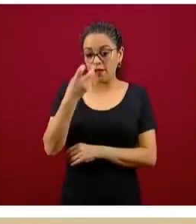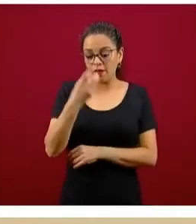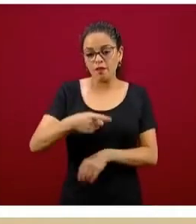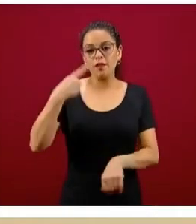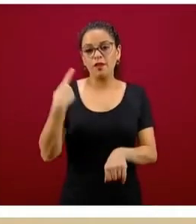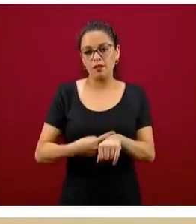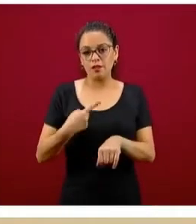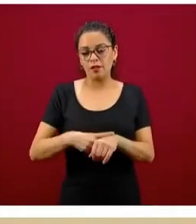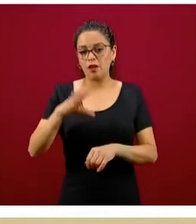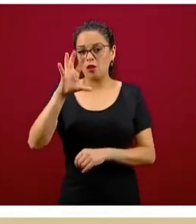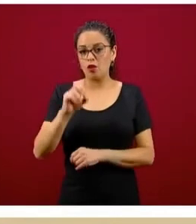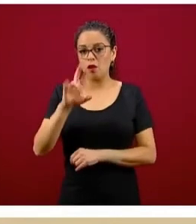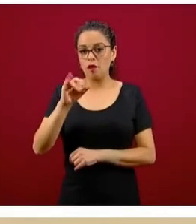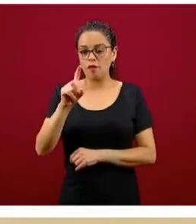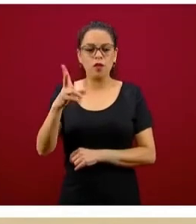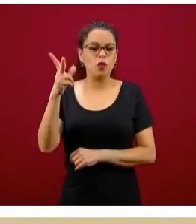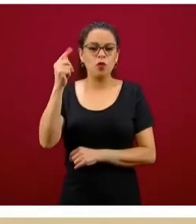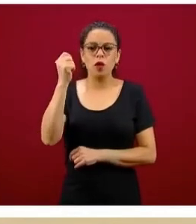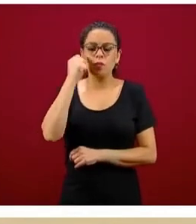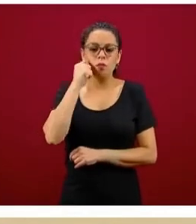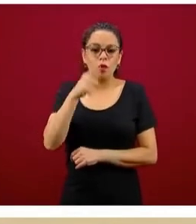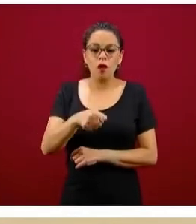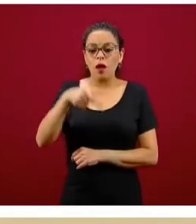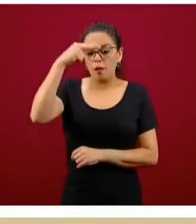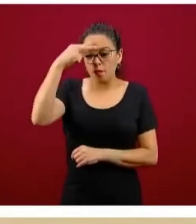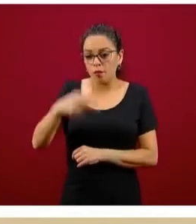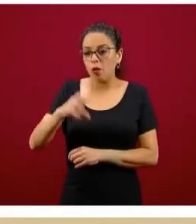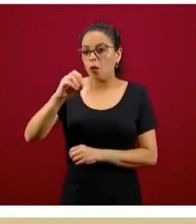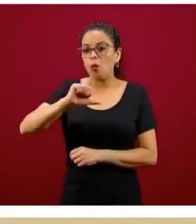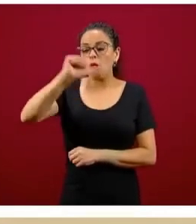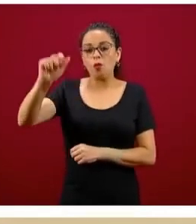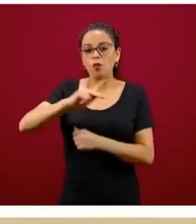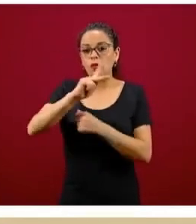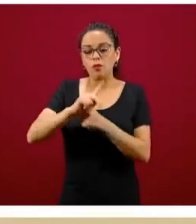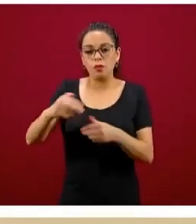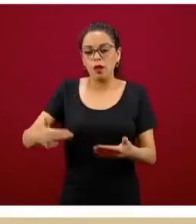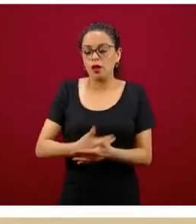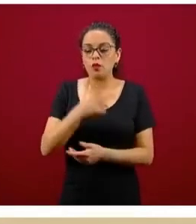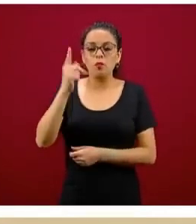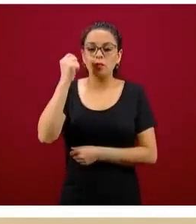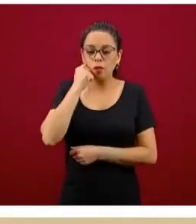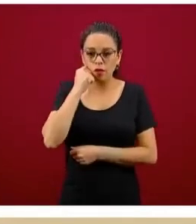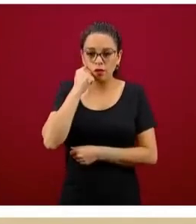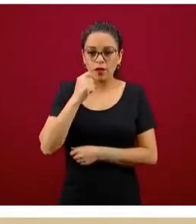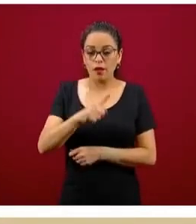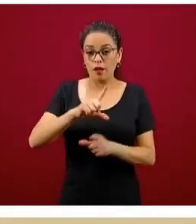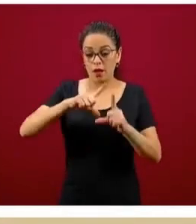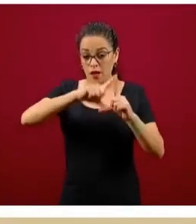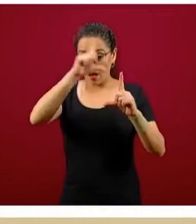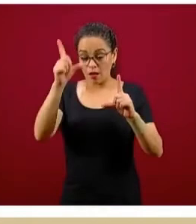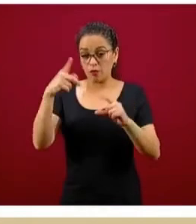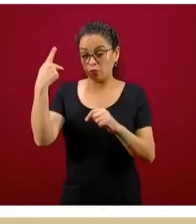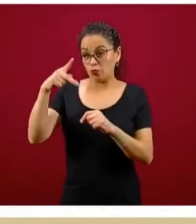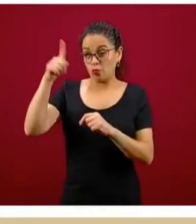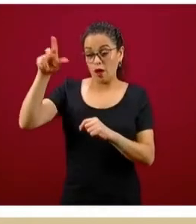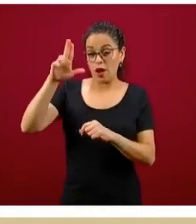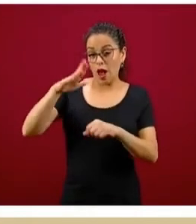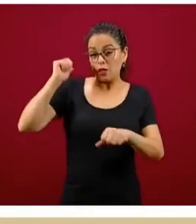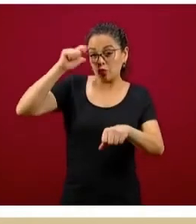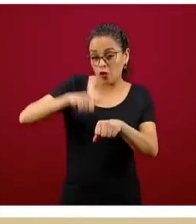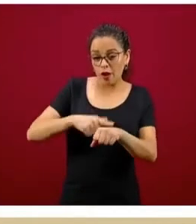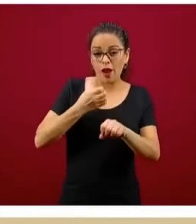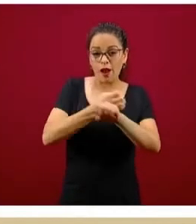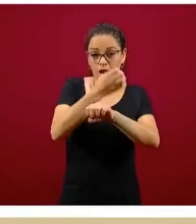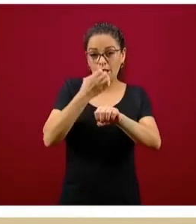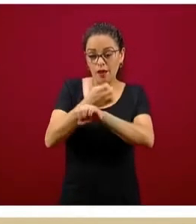su origen nacional, es decir, la suma total de casos de COVID en cada uno de estos estados de